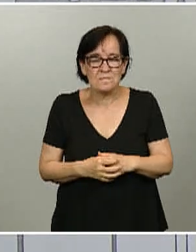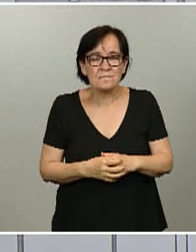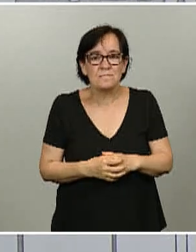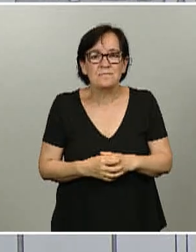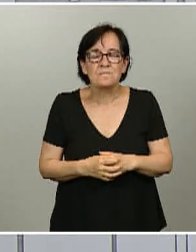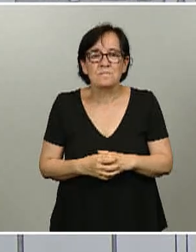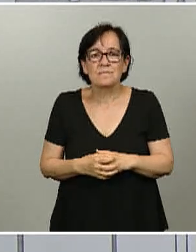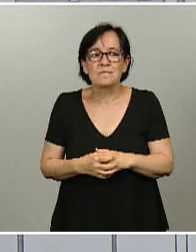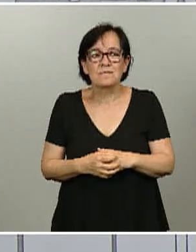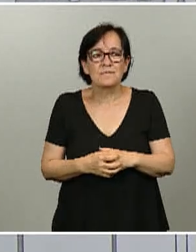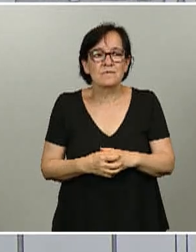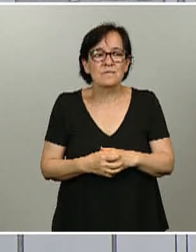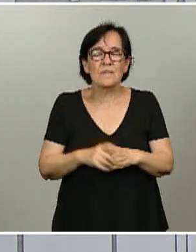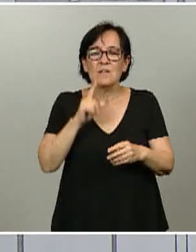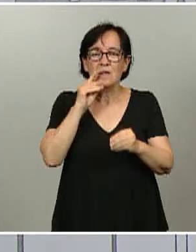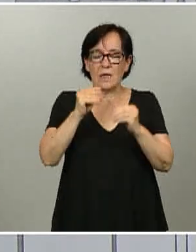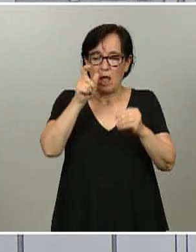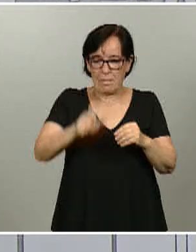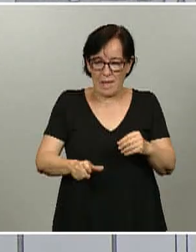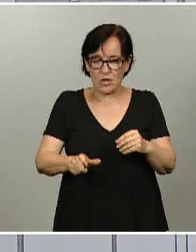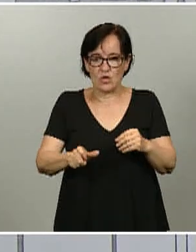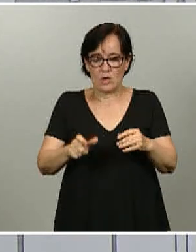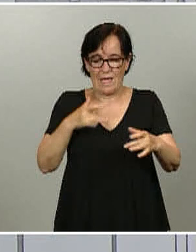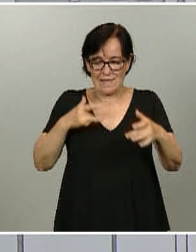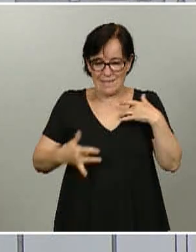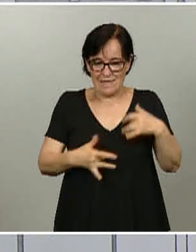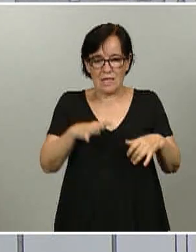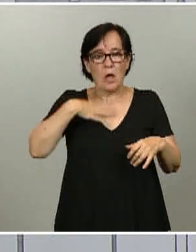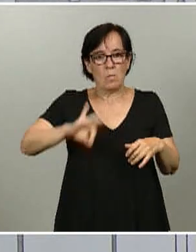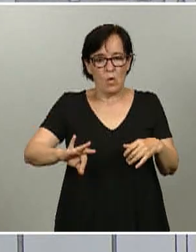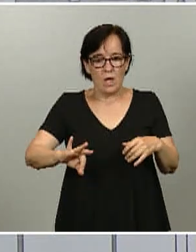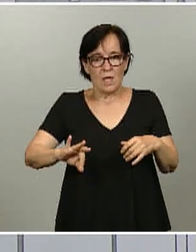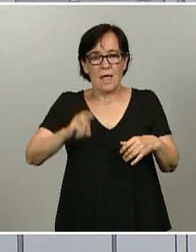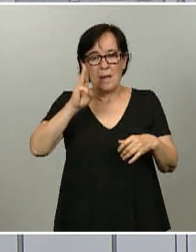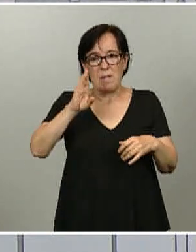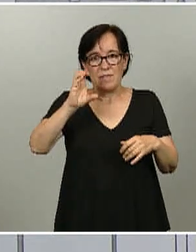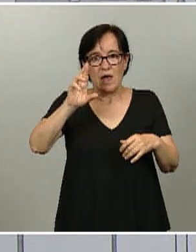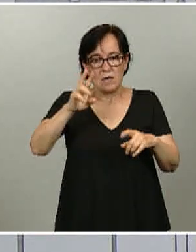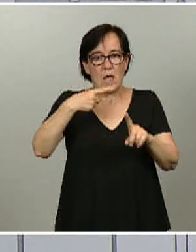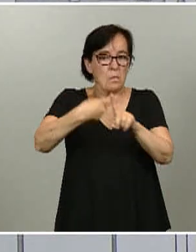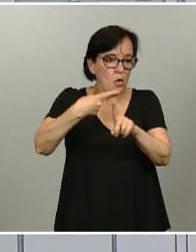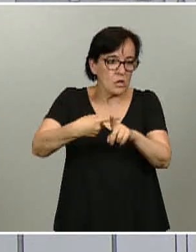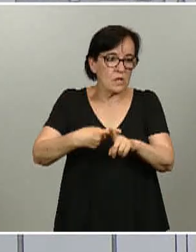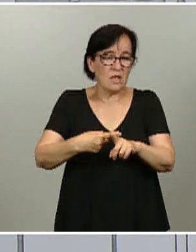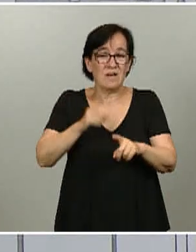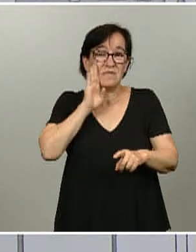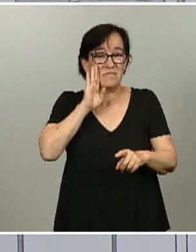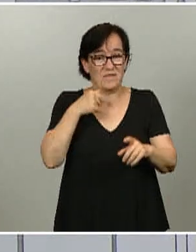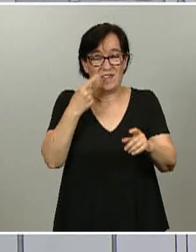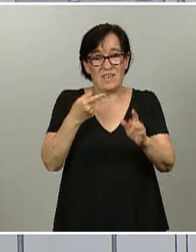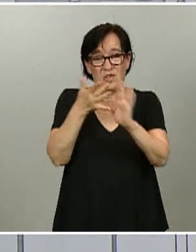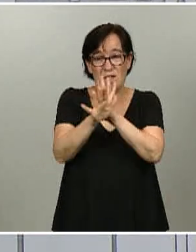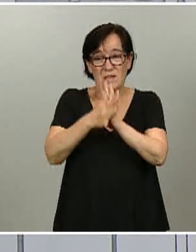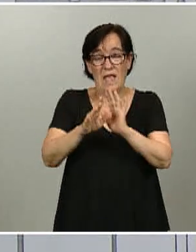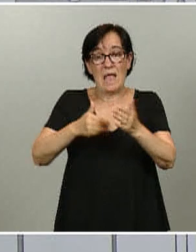El hecho de que una persona que ha tenido los síntomas pueda seguir teniendo la PCR positiva puede ser lo que ha comentado el periodista, puede